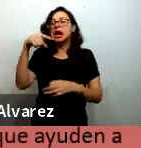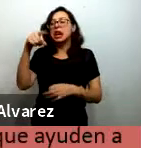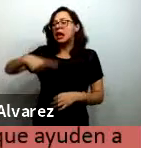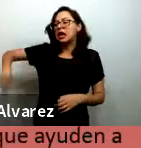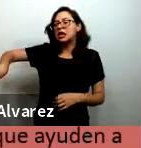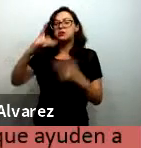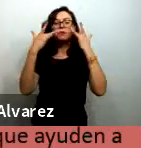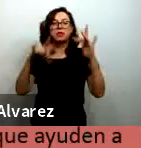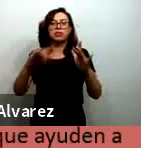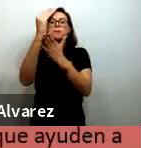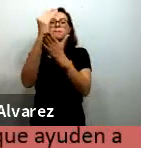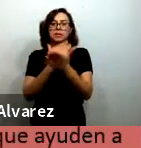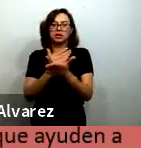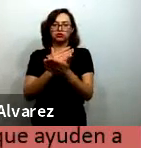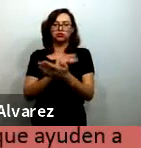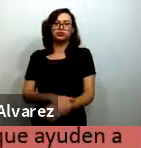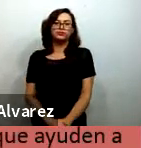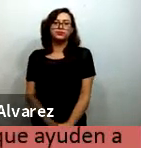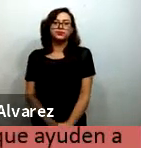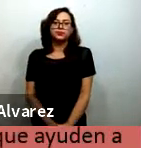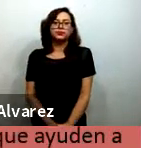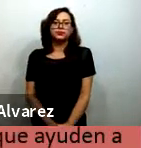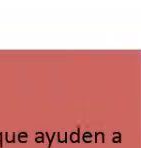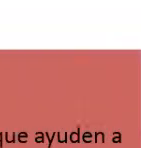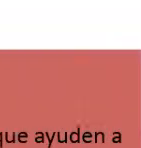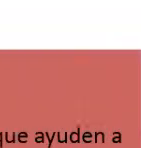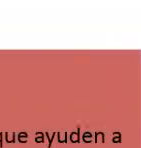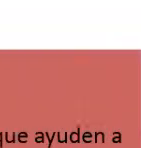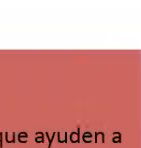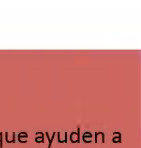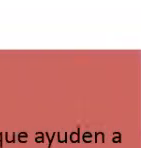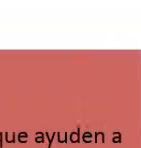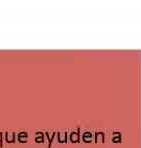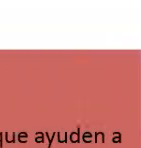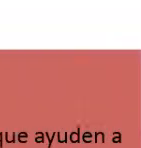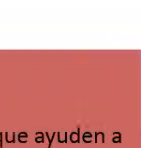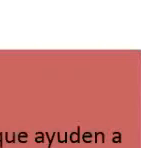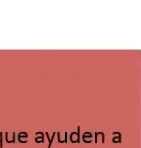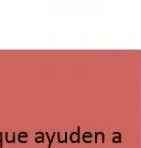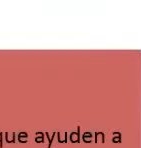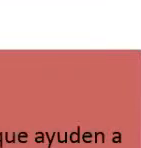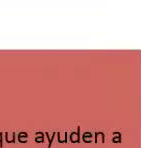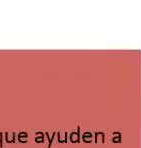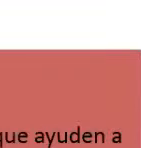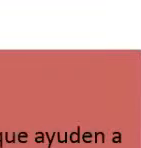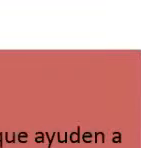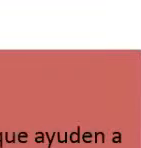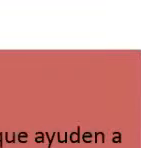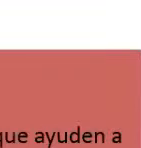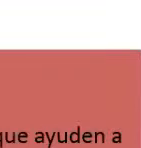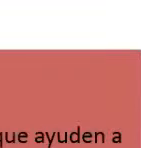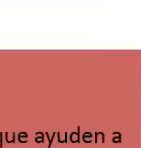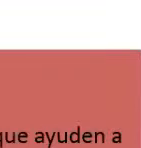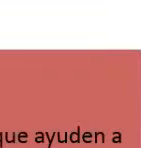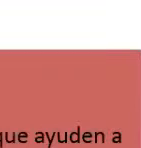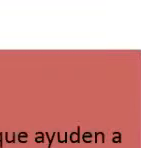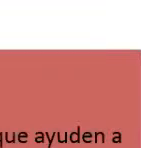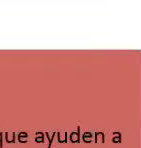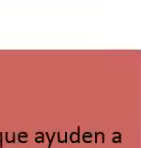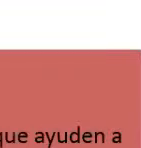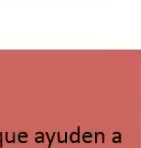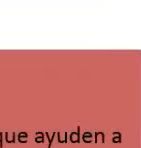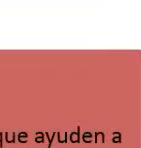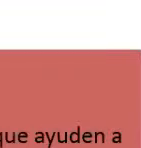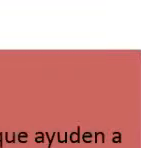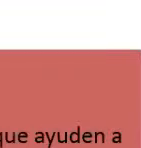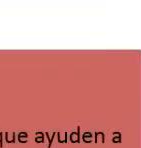tenga en el tema de la deserción educativa principalmente en este paso de la educación secundaria de la educación